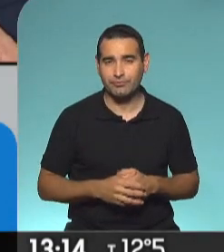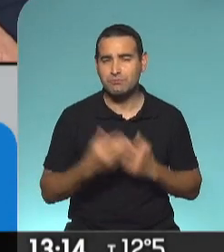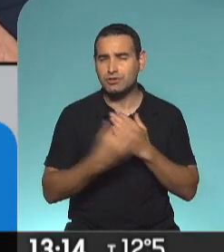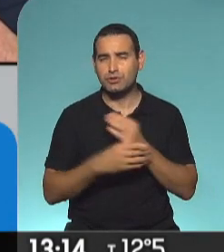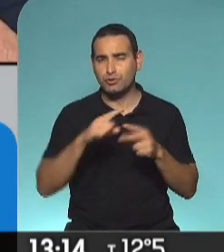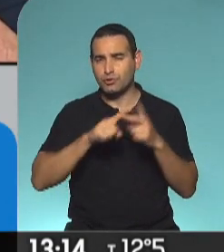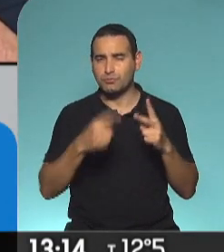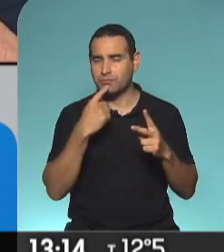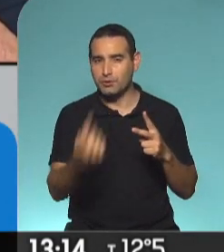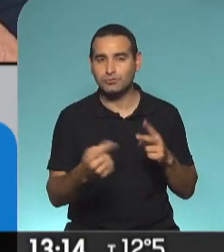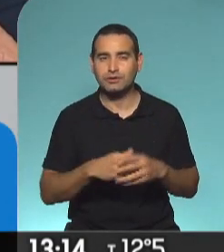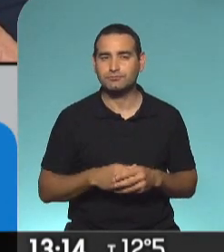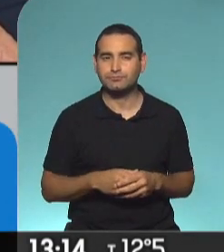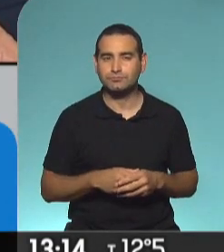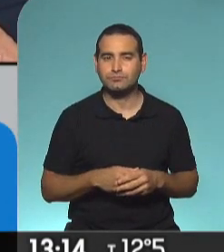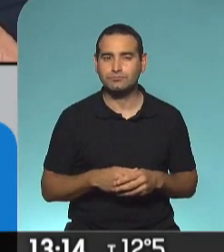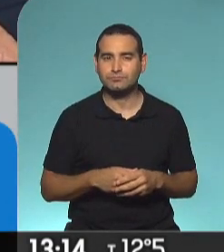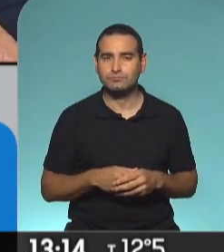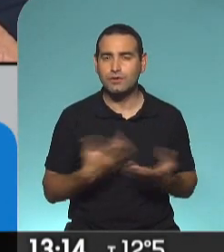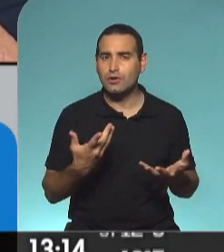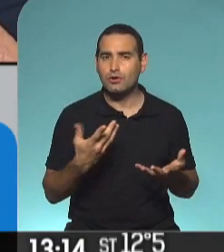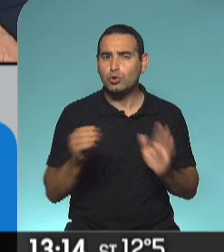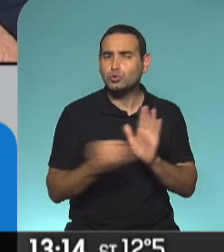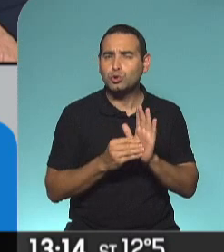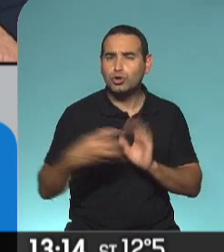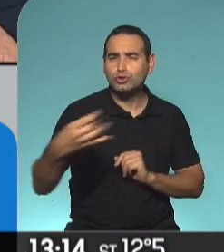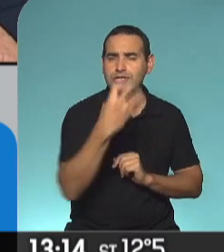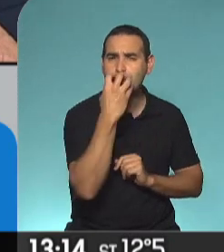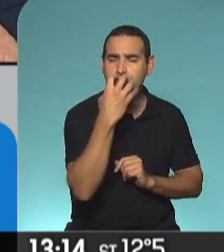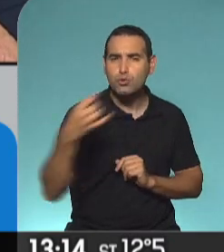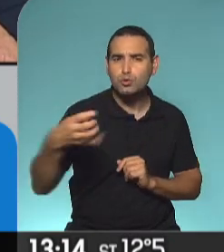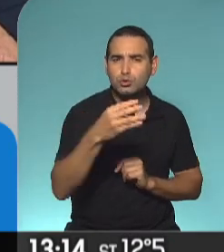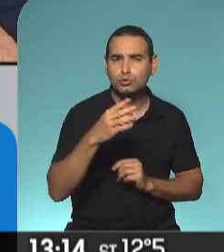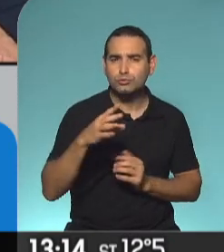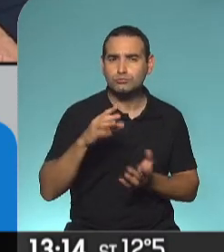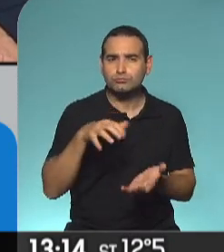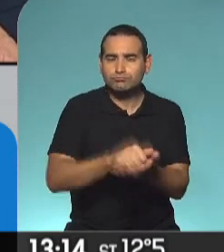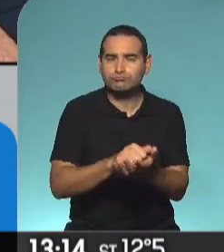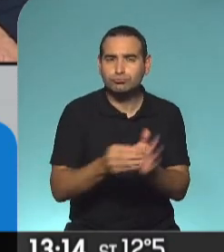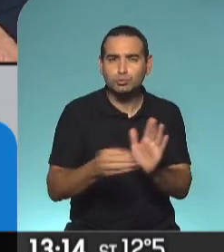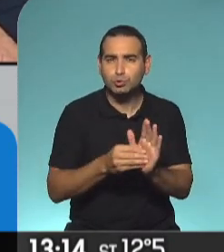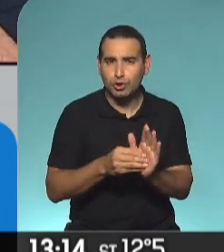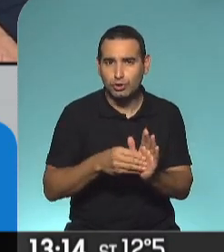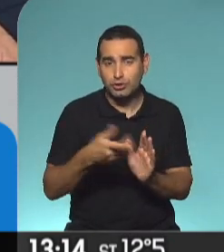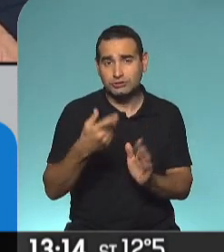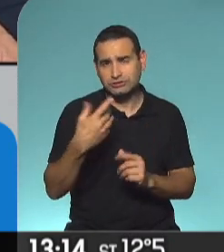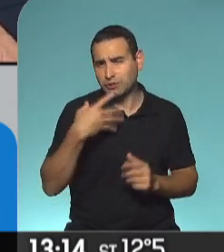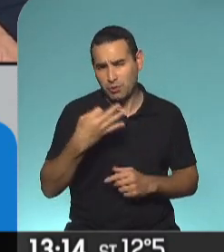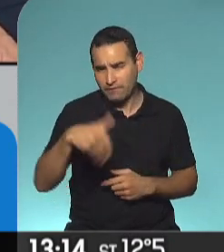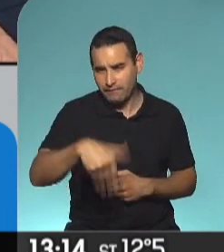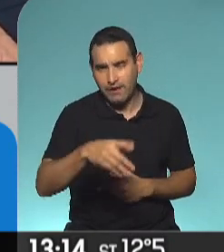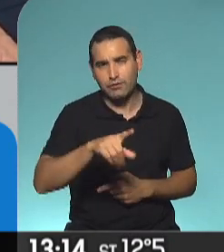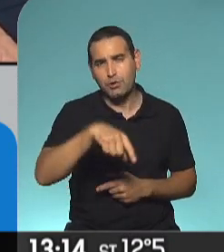dos preguntas en una a ver cómo está funcionando los turnos en el sarmiento que es una experiencia que seguramente ahora se va a